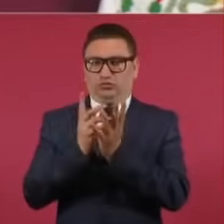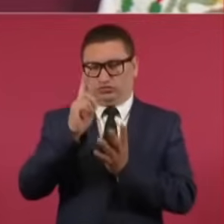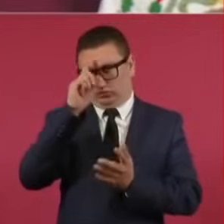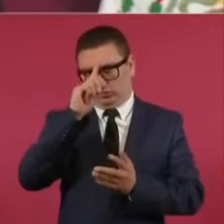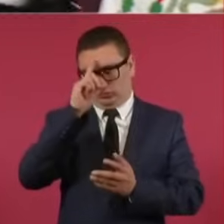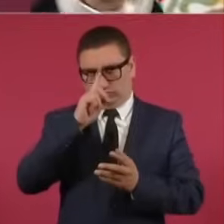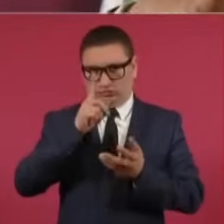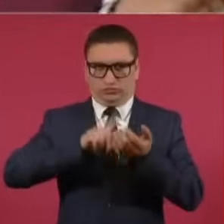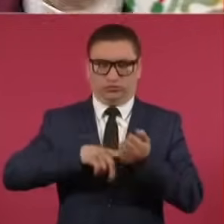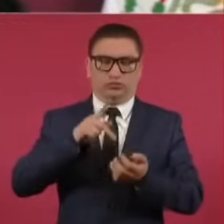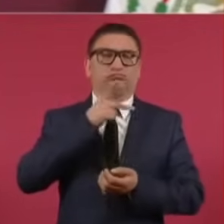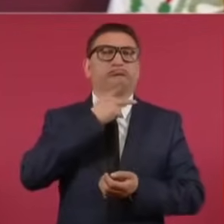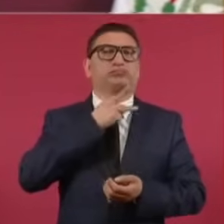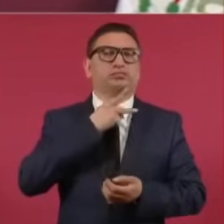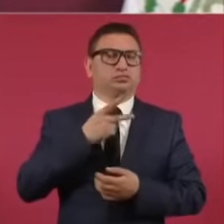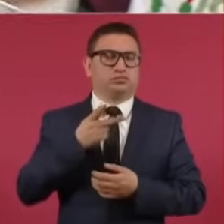Pemex,